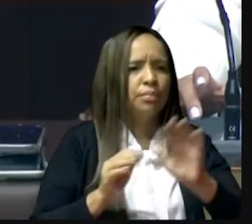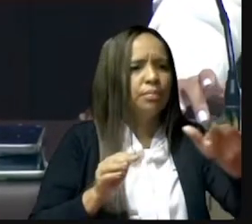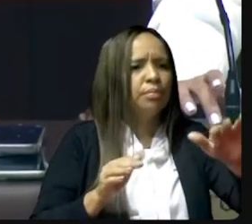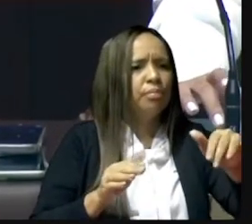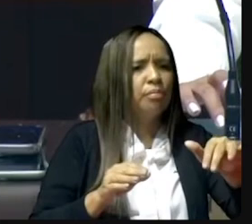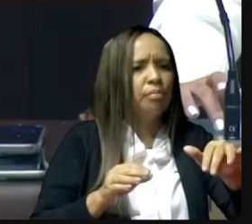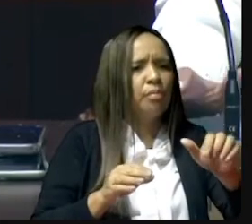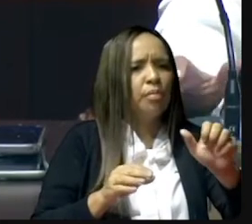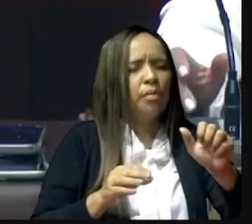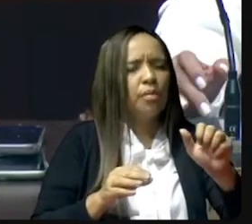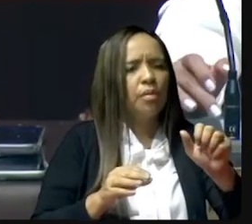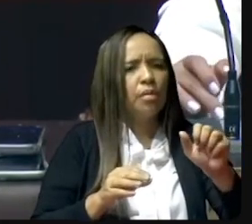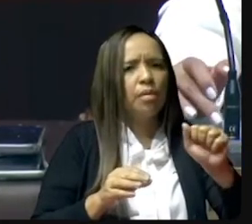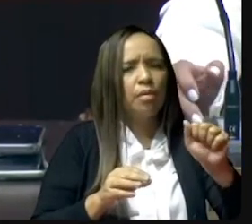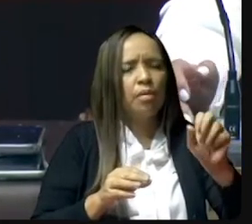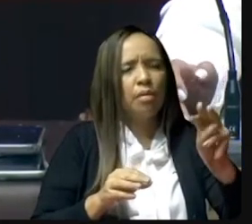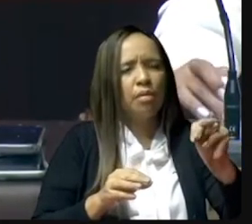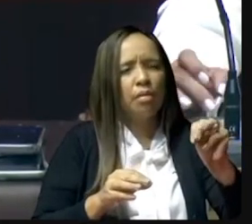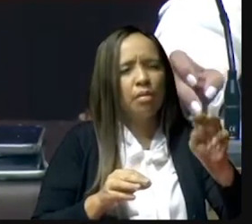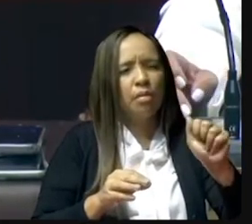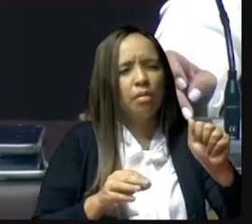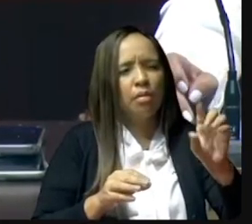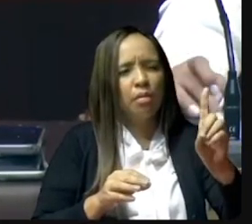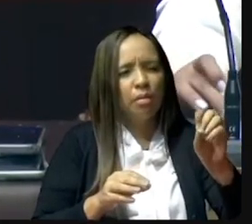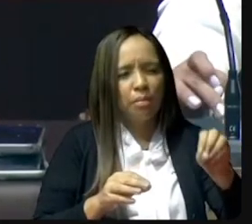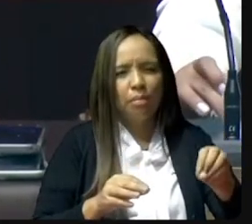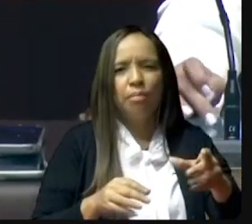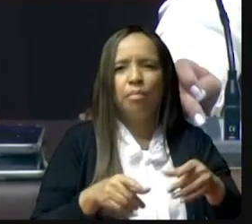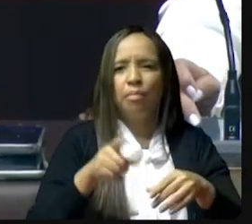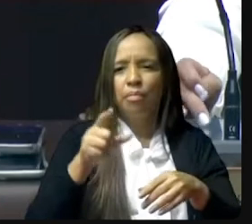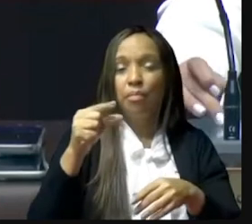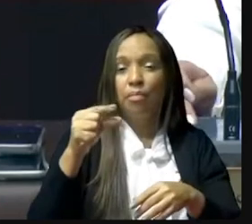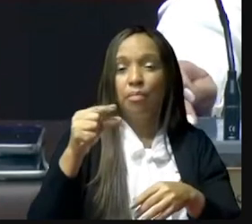Gustavo eh Castillo Hola